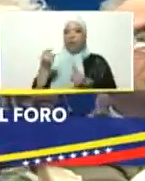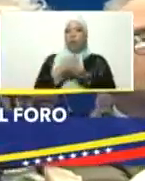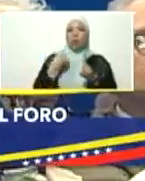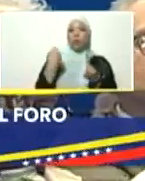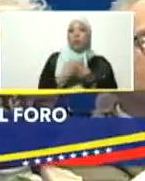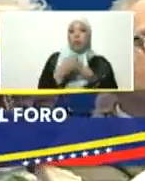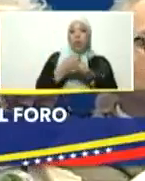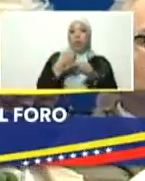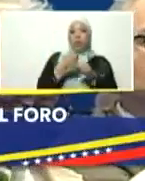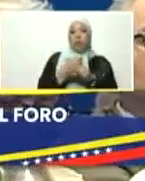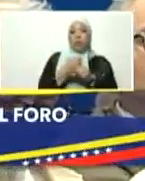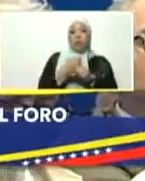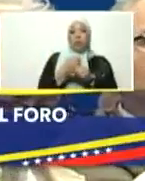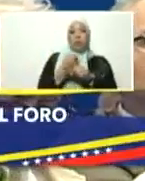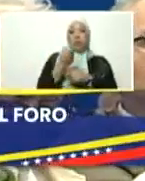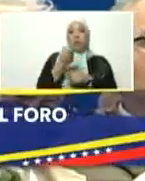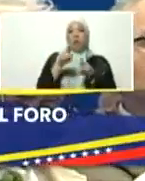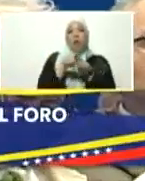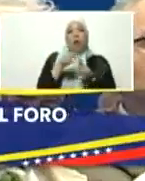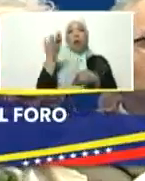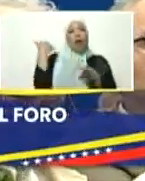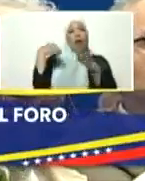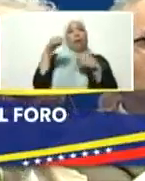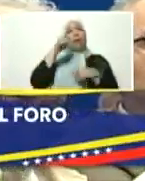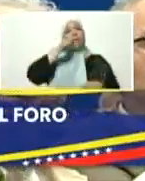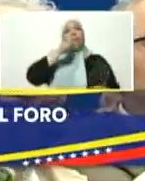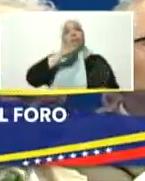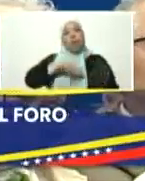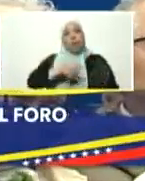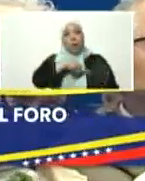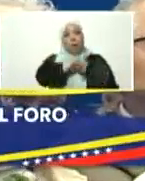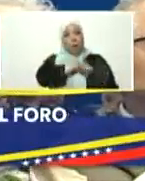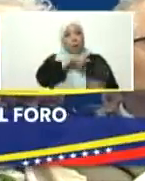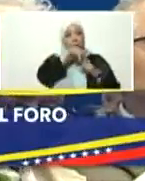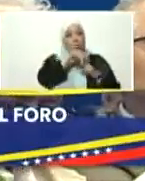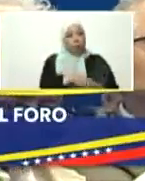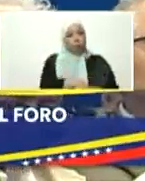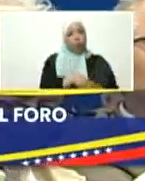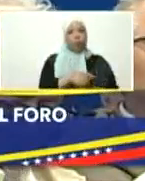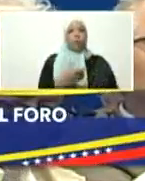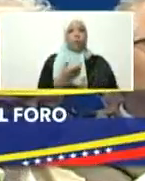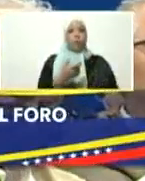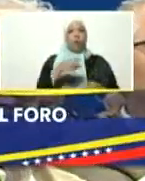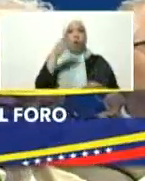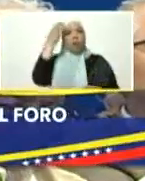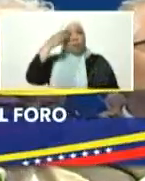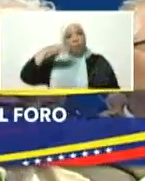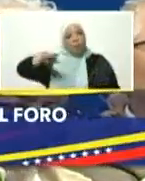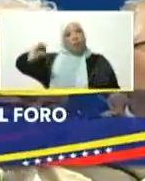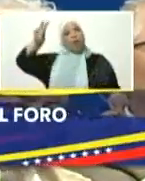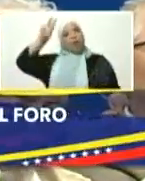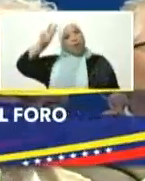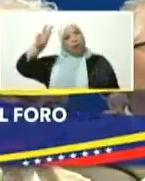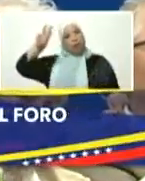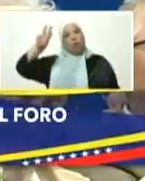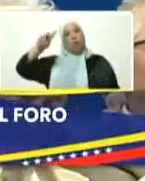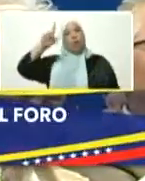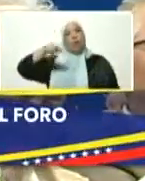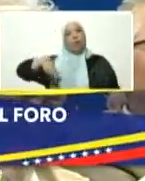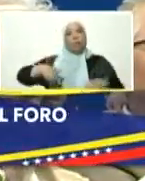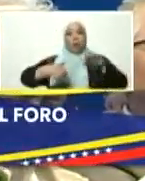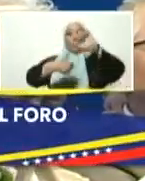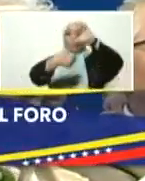contra la colonización, con Centroamérica, con México, y